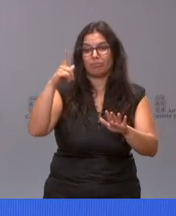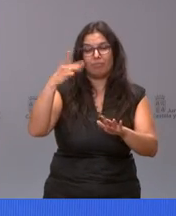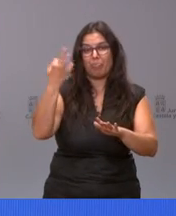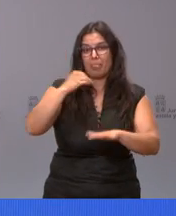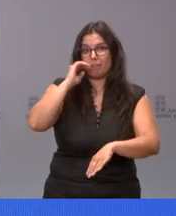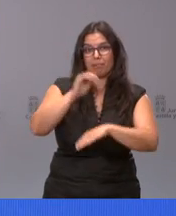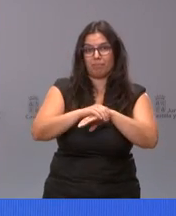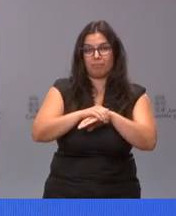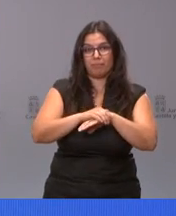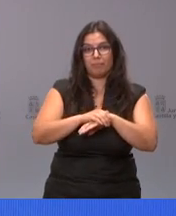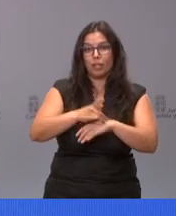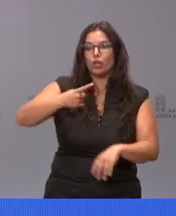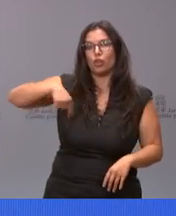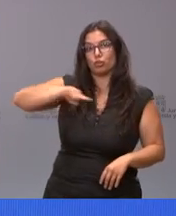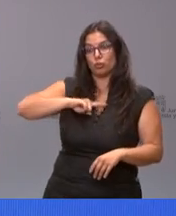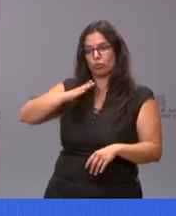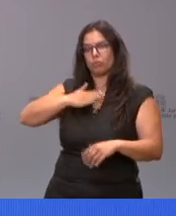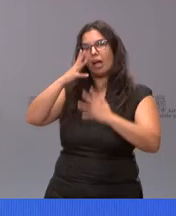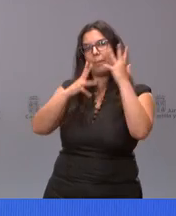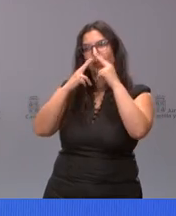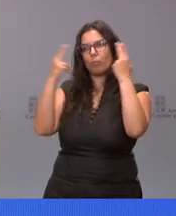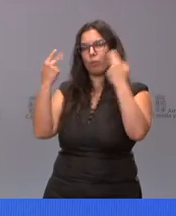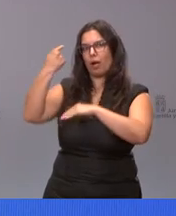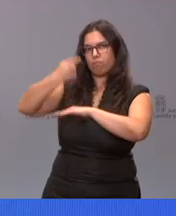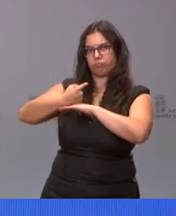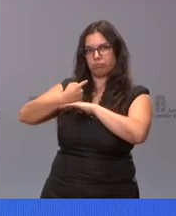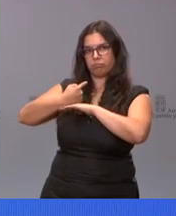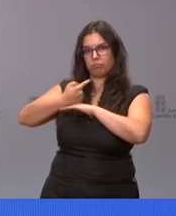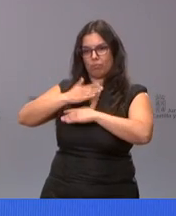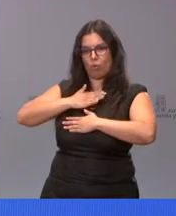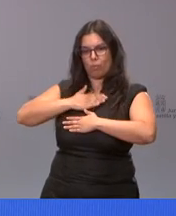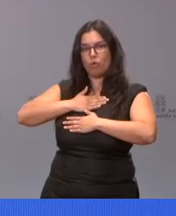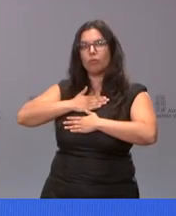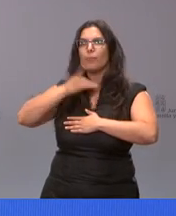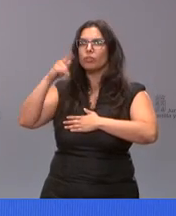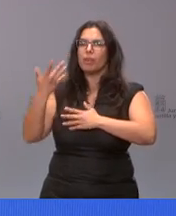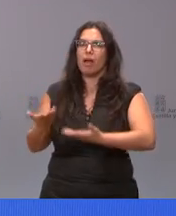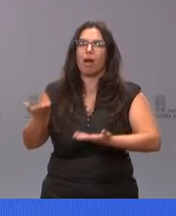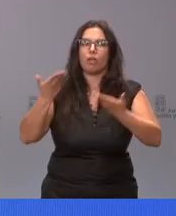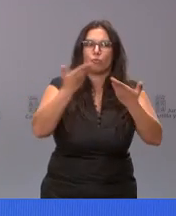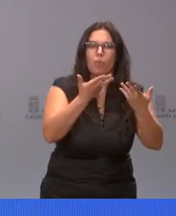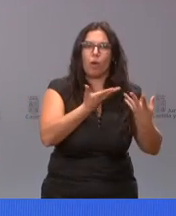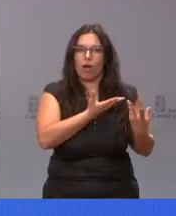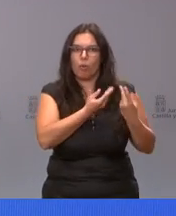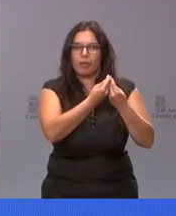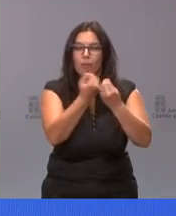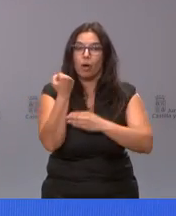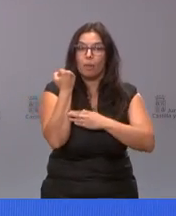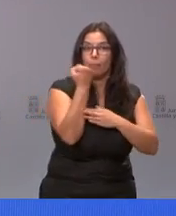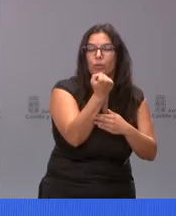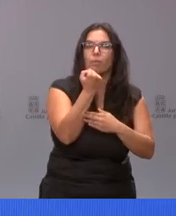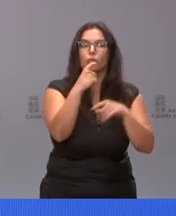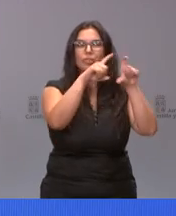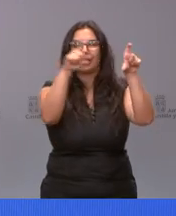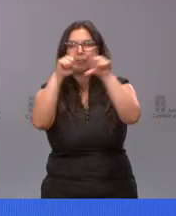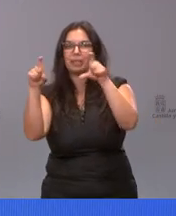nos ponemos desde las administraciones públicas, pero que ayudamos, acompañamos, apoyamos a todas